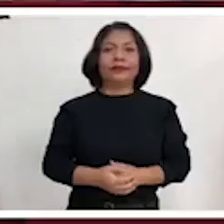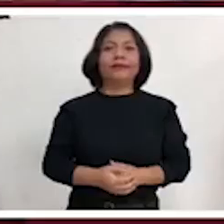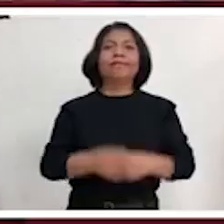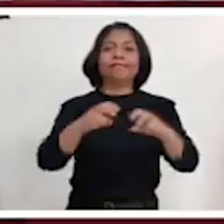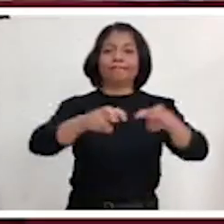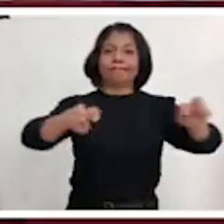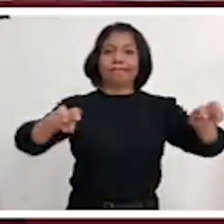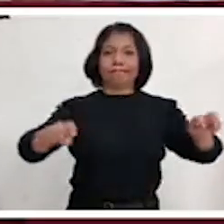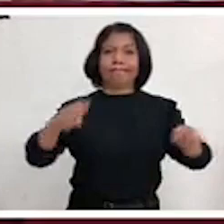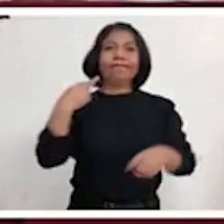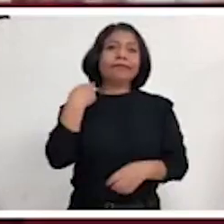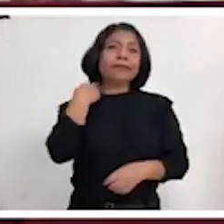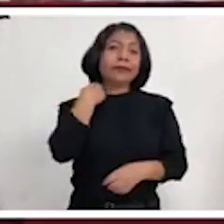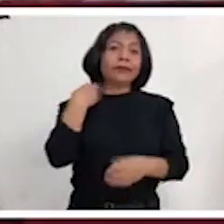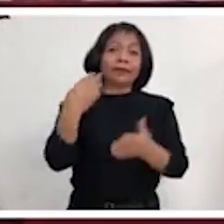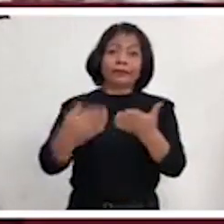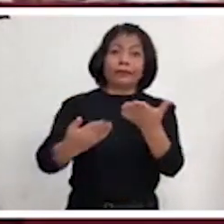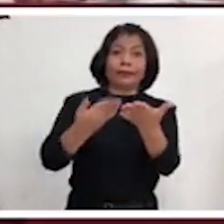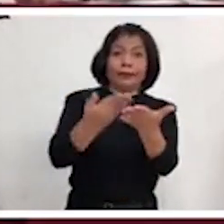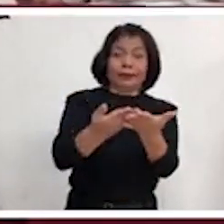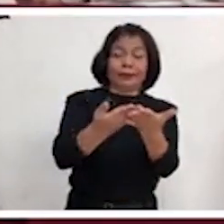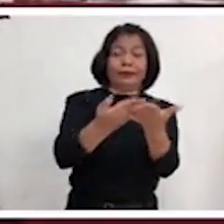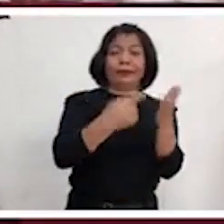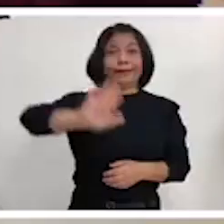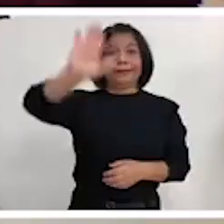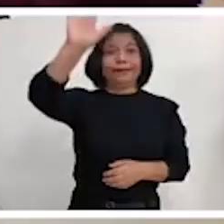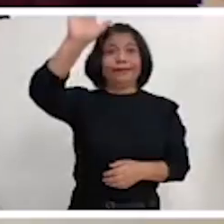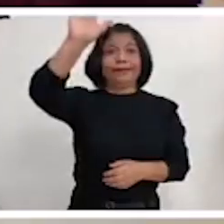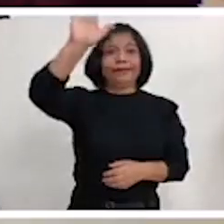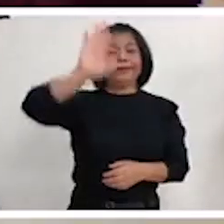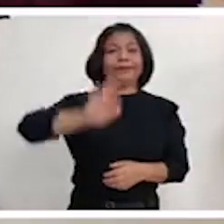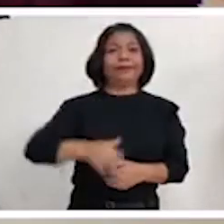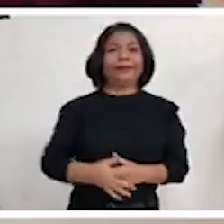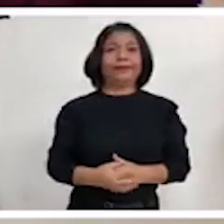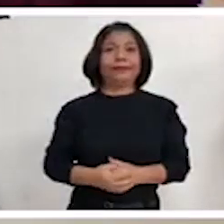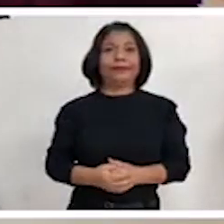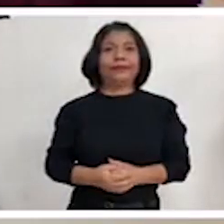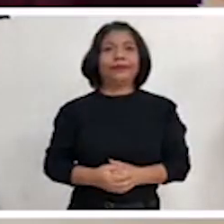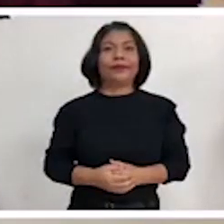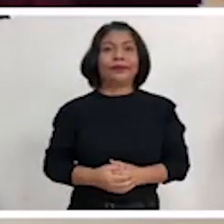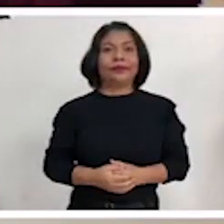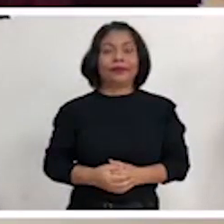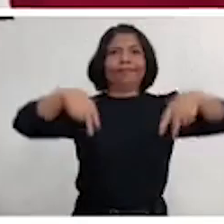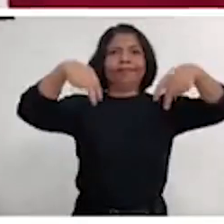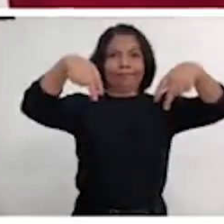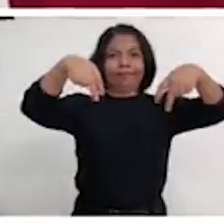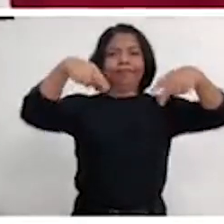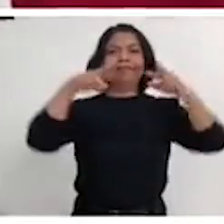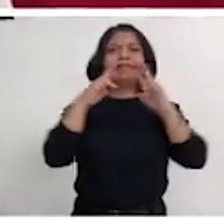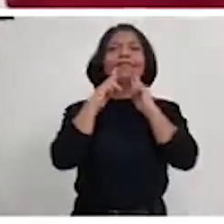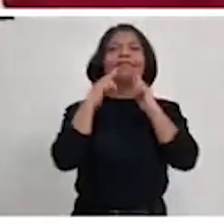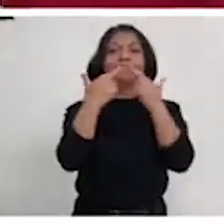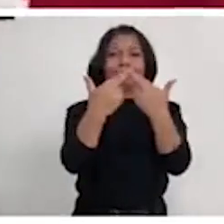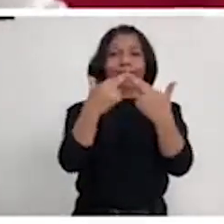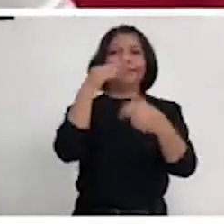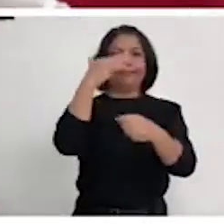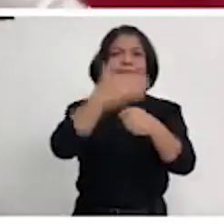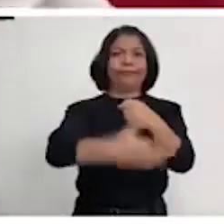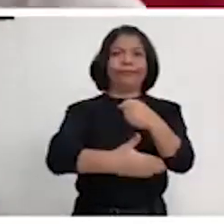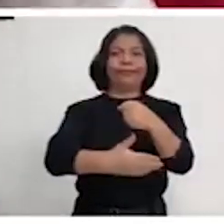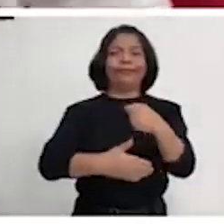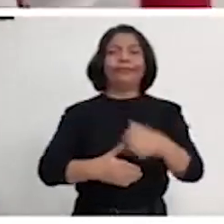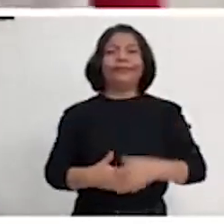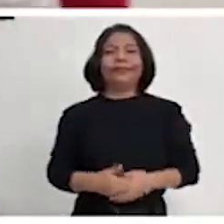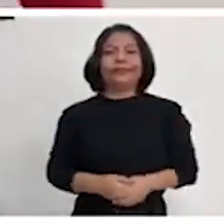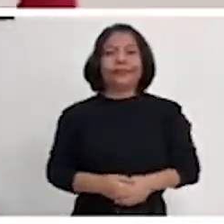ordinaria de cabildo del honorable ayuntamiento de benito juárez se ratificó a rubén oyarvide pedrero como secretario de seguridad pública y tránsito